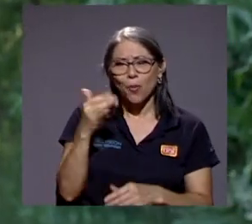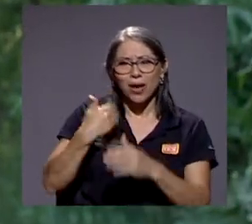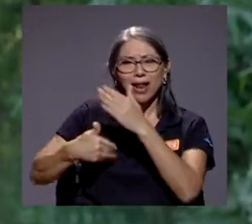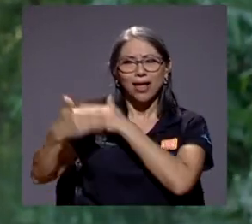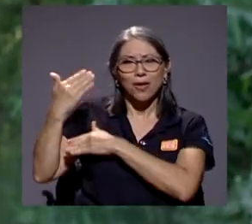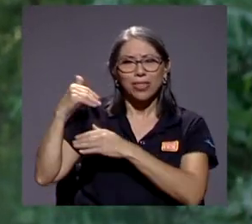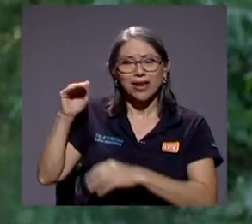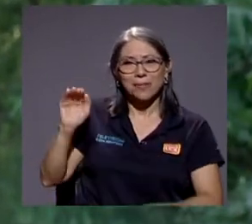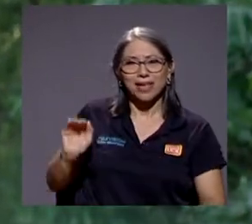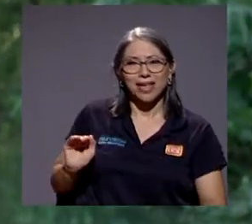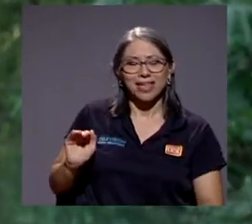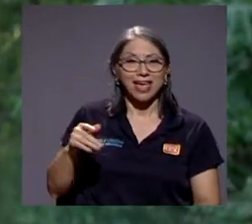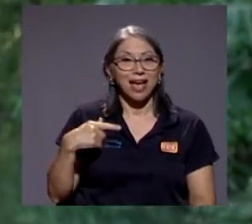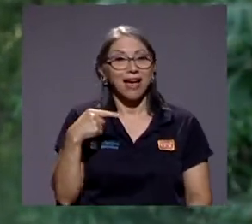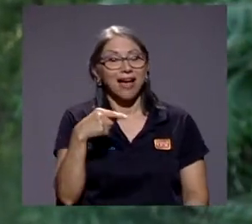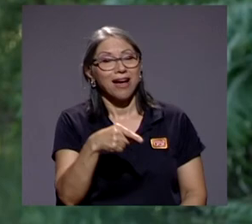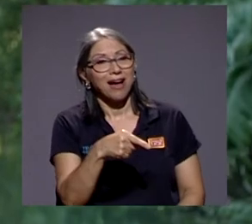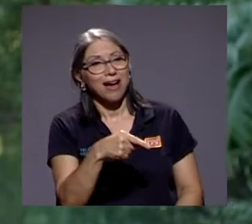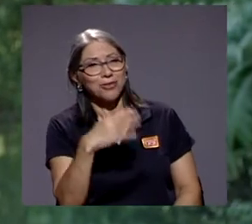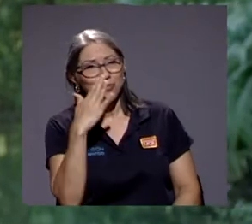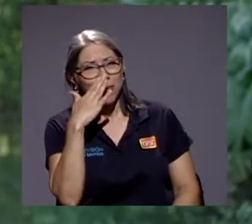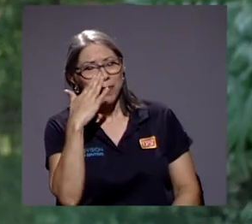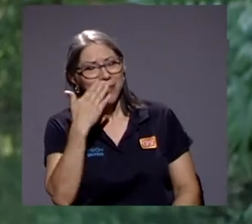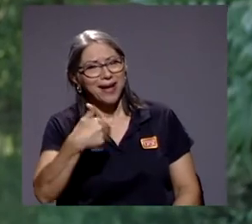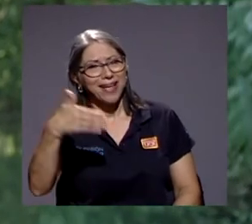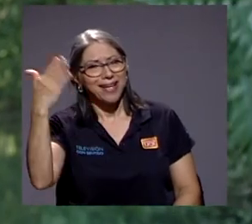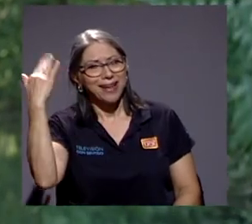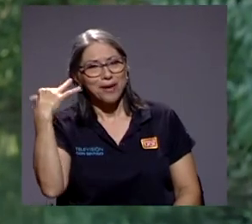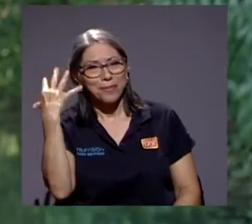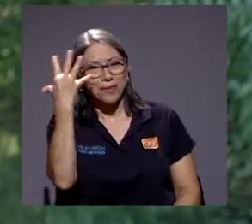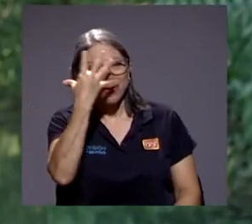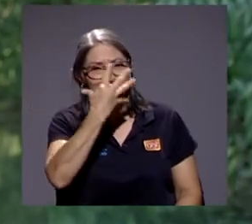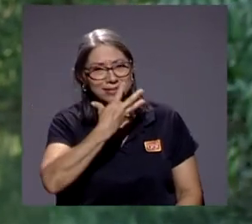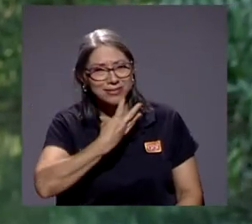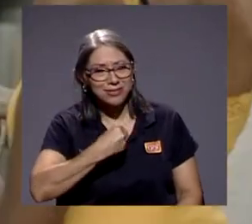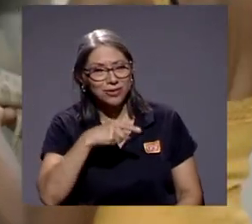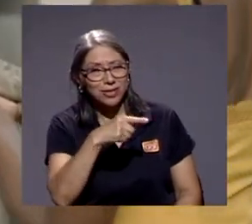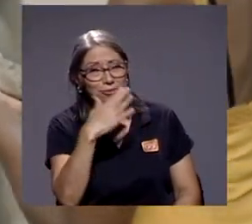era precioso las chiquitas meses